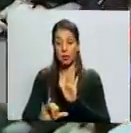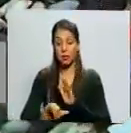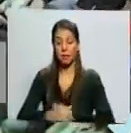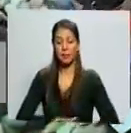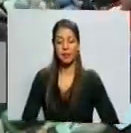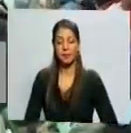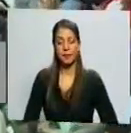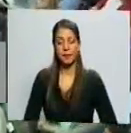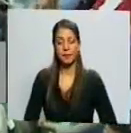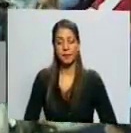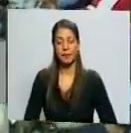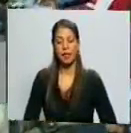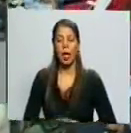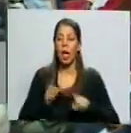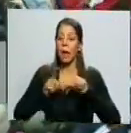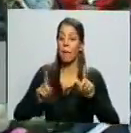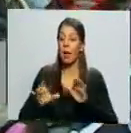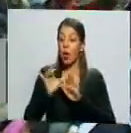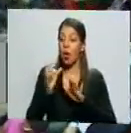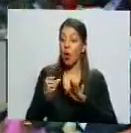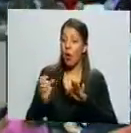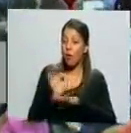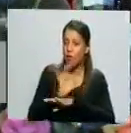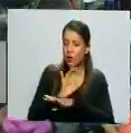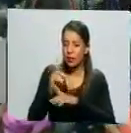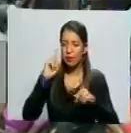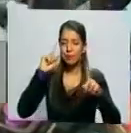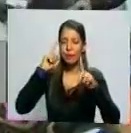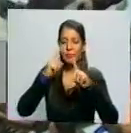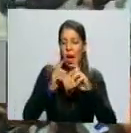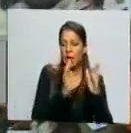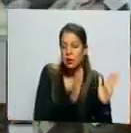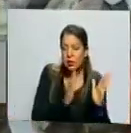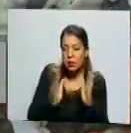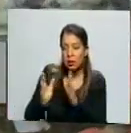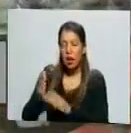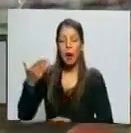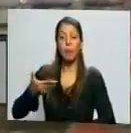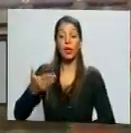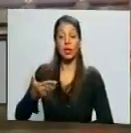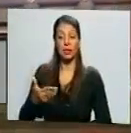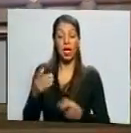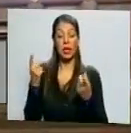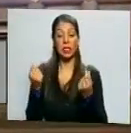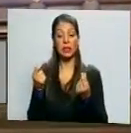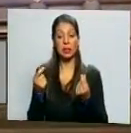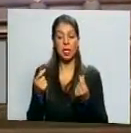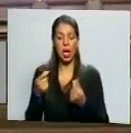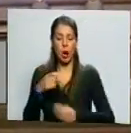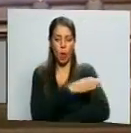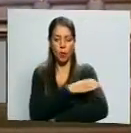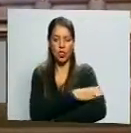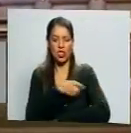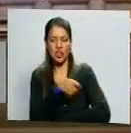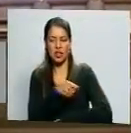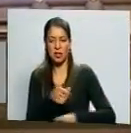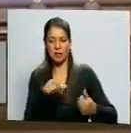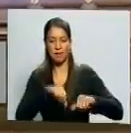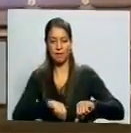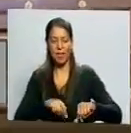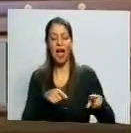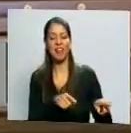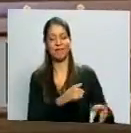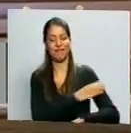Pero una de las funciones, uno de los esquemas fundamentales de esa guerra económica, conoce y